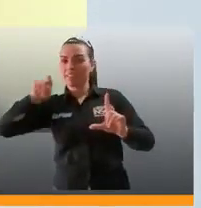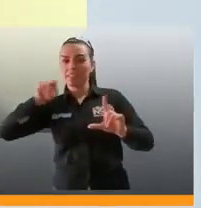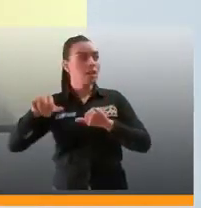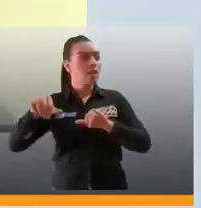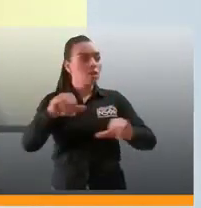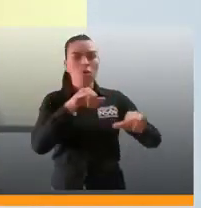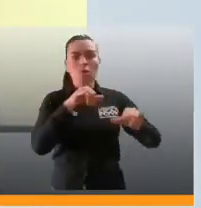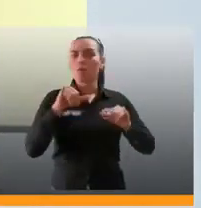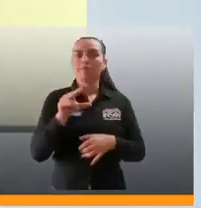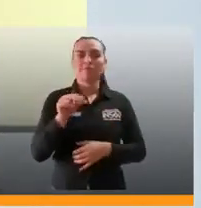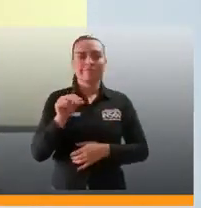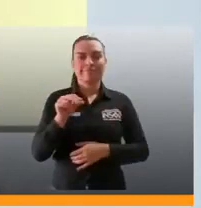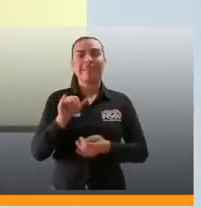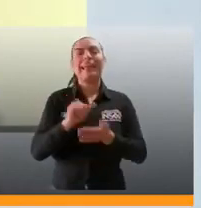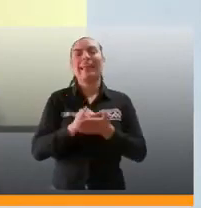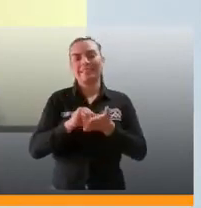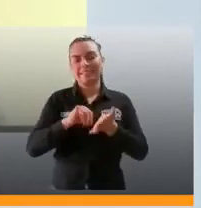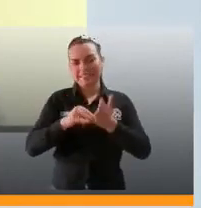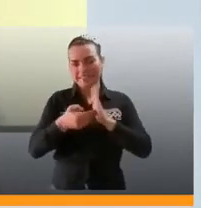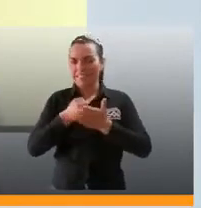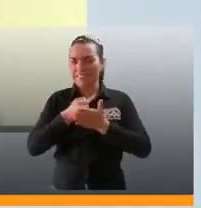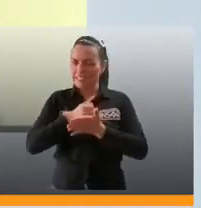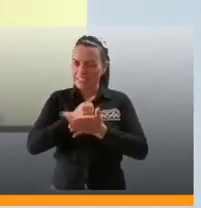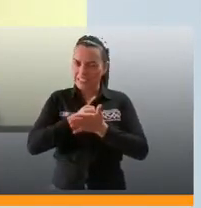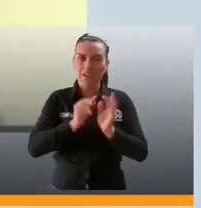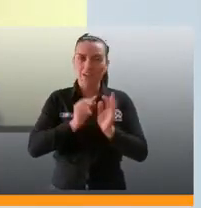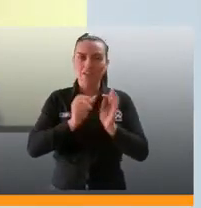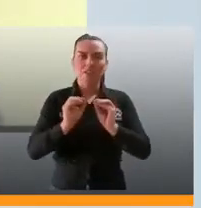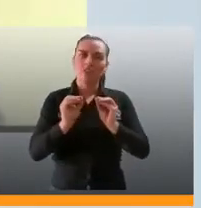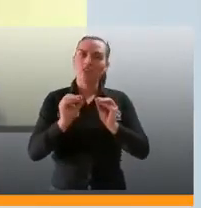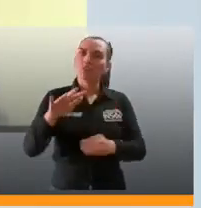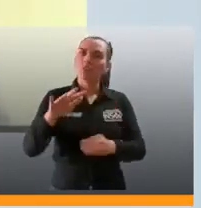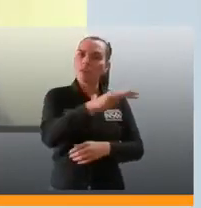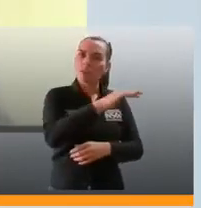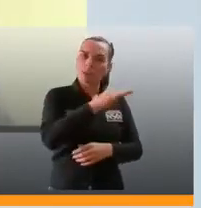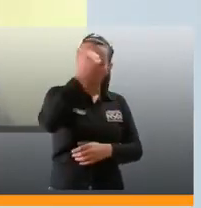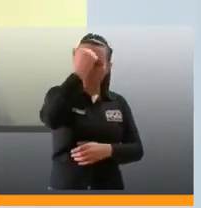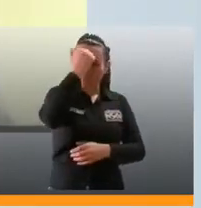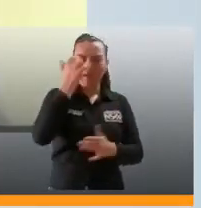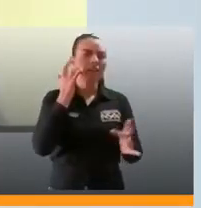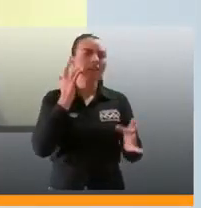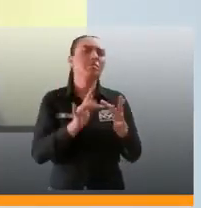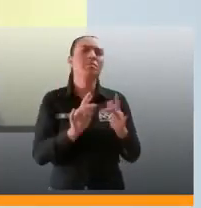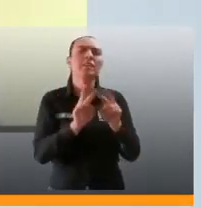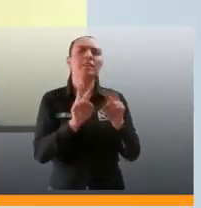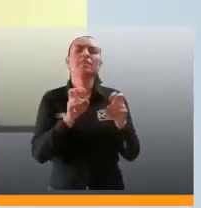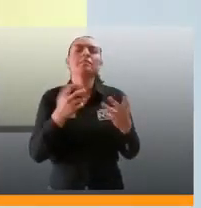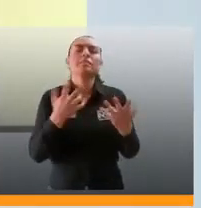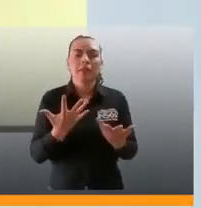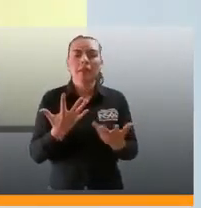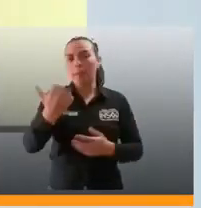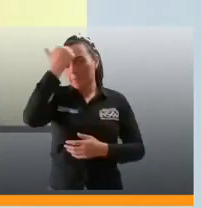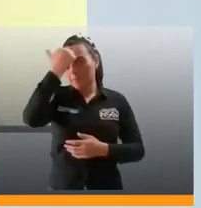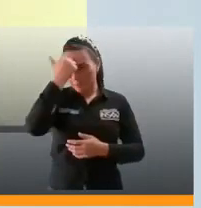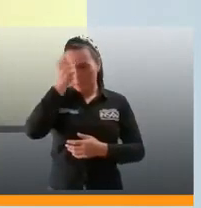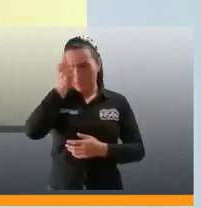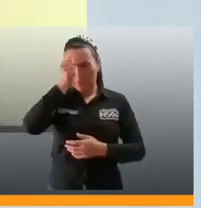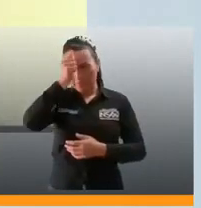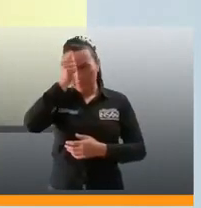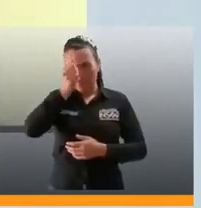la formación de los profesores en lo que tiene que ver con la pedagogía, la didáctica y las